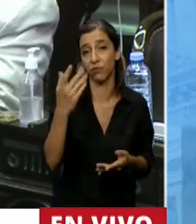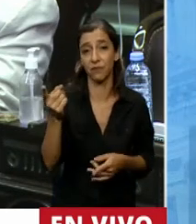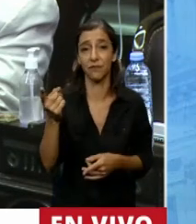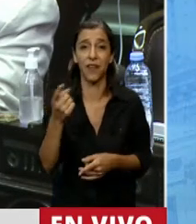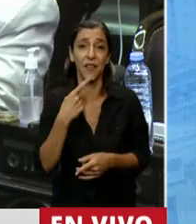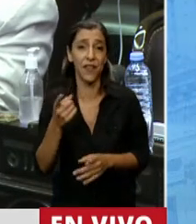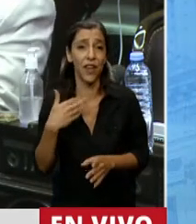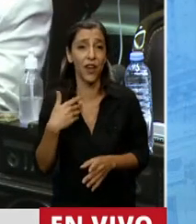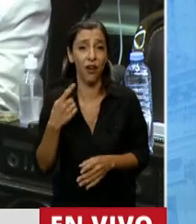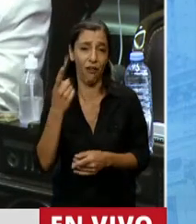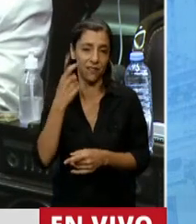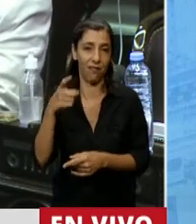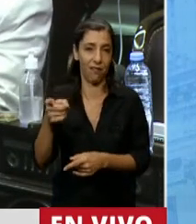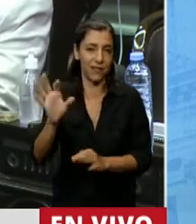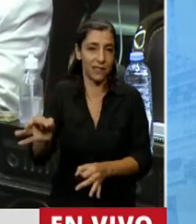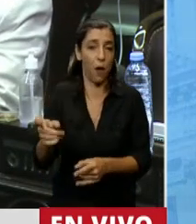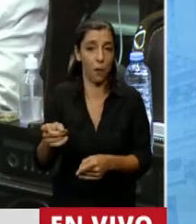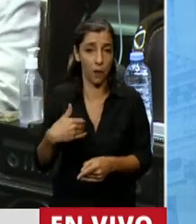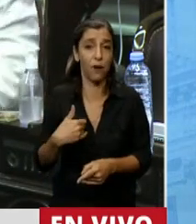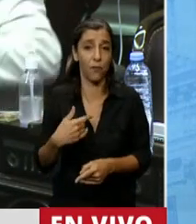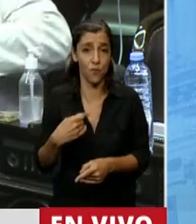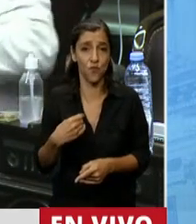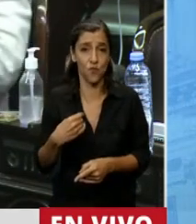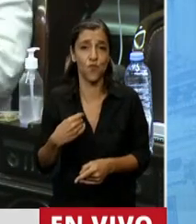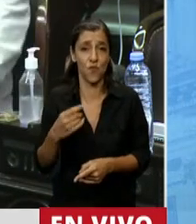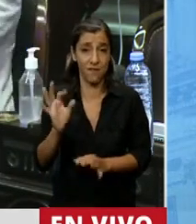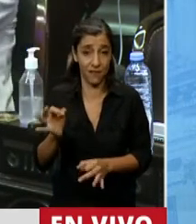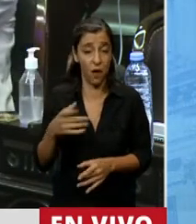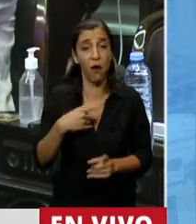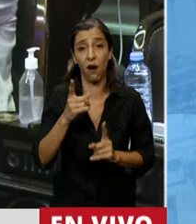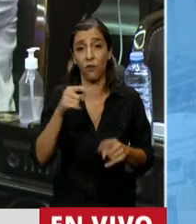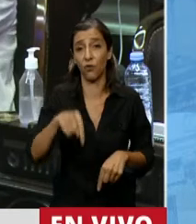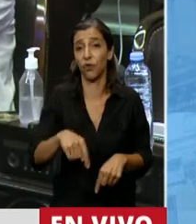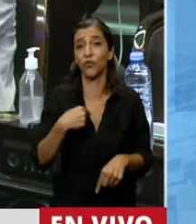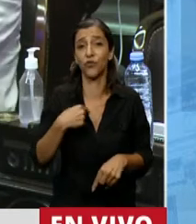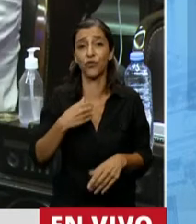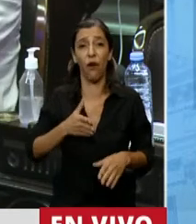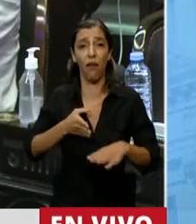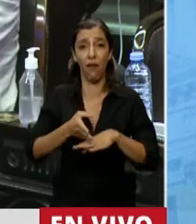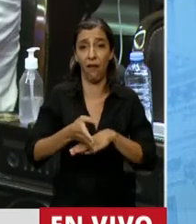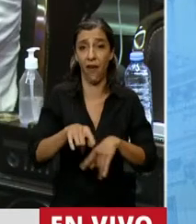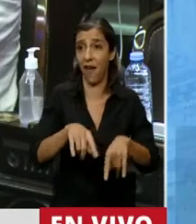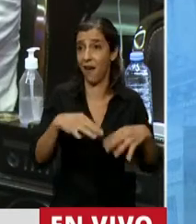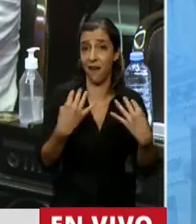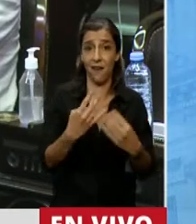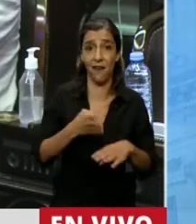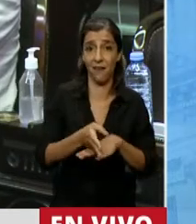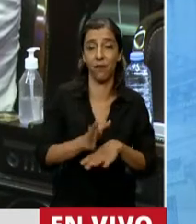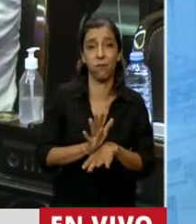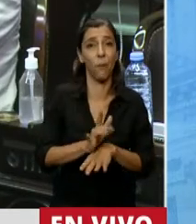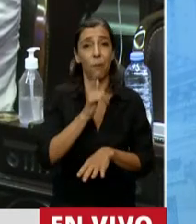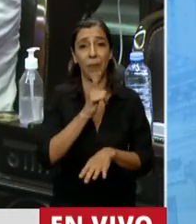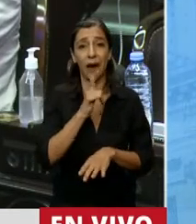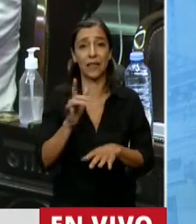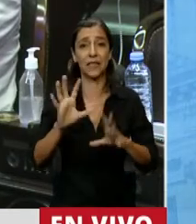grieta. Algunos hoy entraron a este recinto festejando como si hubiesen ganado un mundial de fútbol y